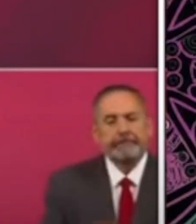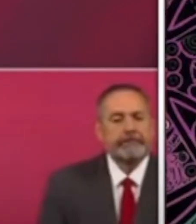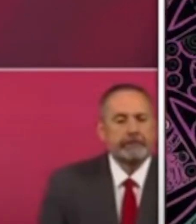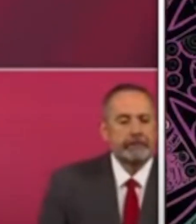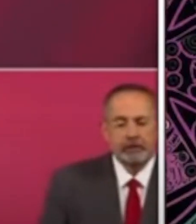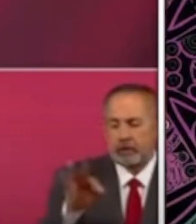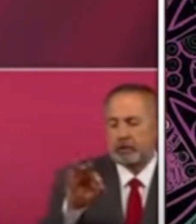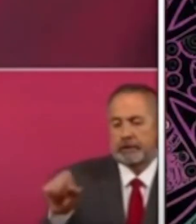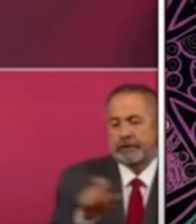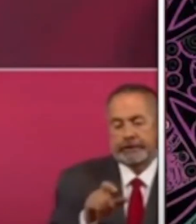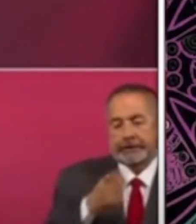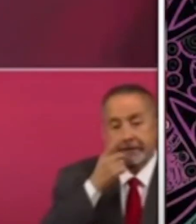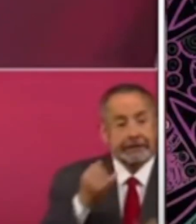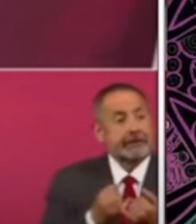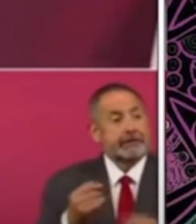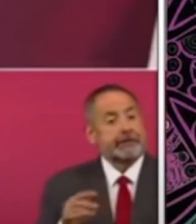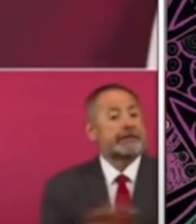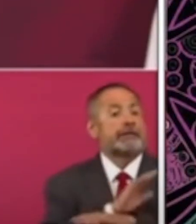Decía Fox.